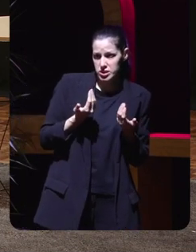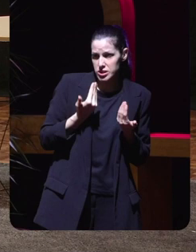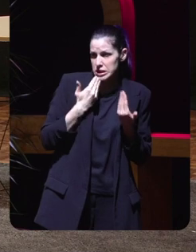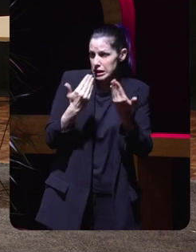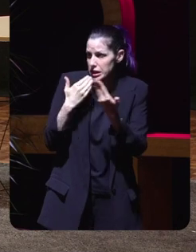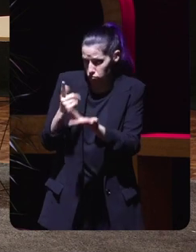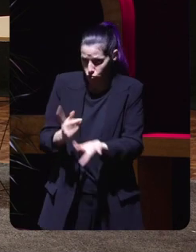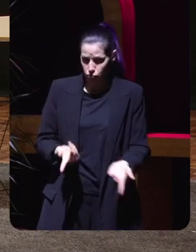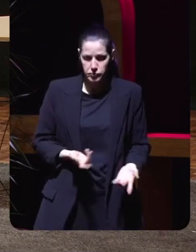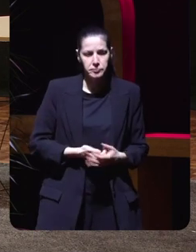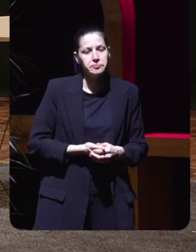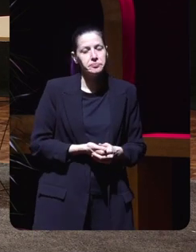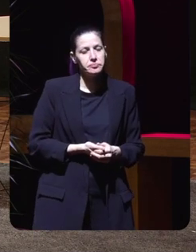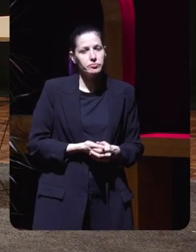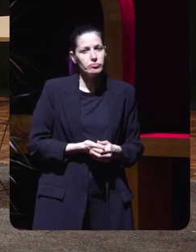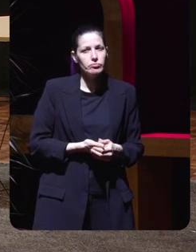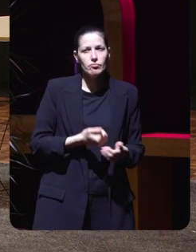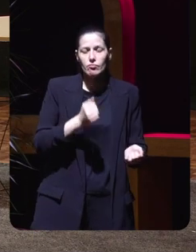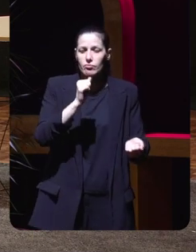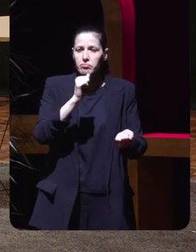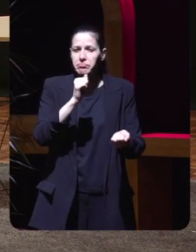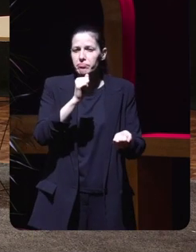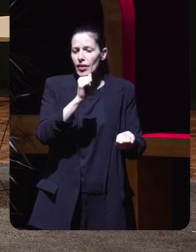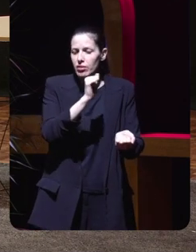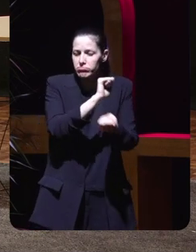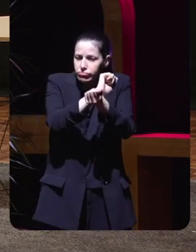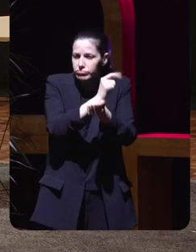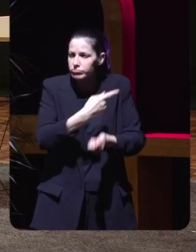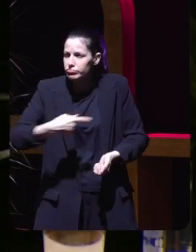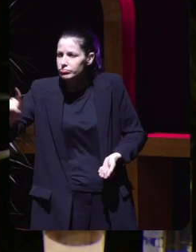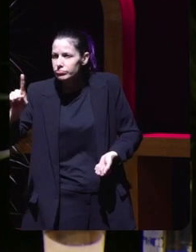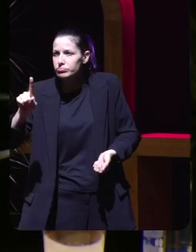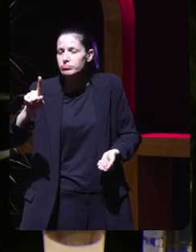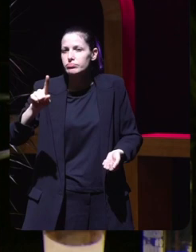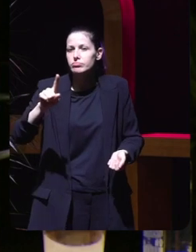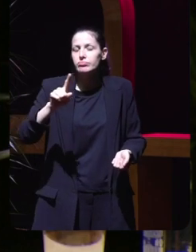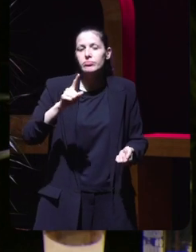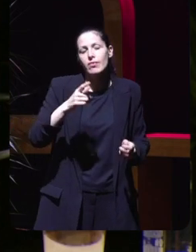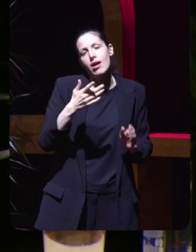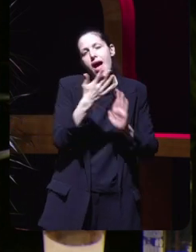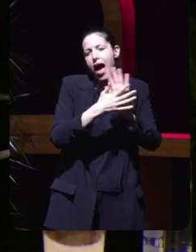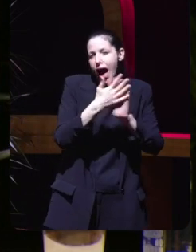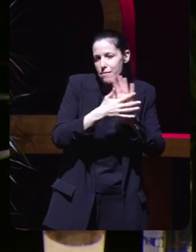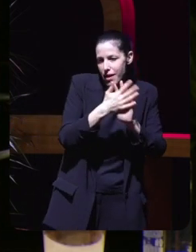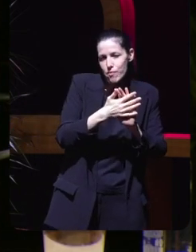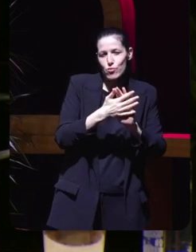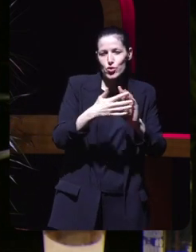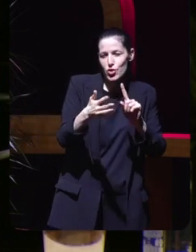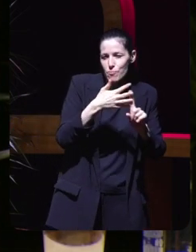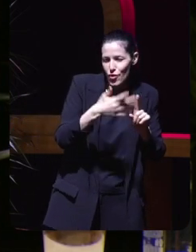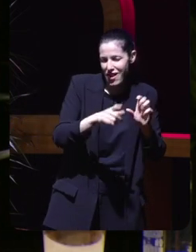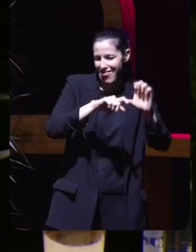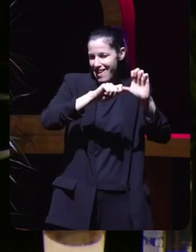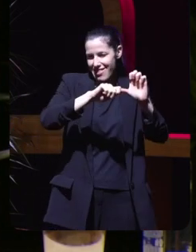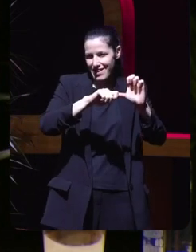vayan a cadeas esa en sesan o sea aquí que decir no que estamos falando para nada de violencia vicaria de violencia de género como un patrón es aunque